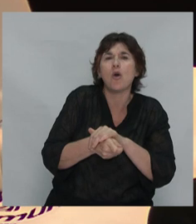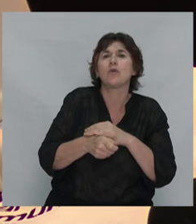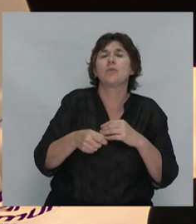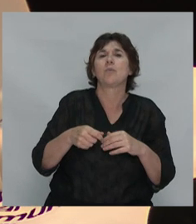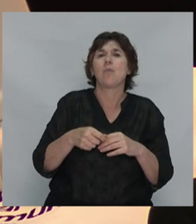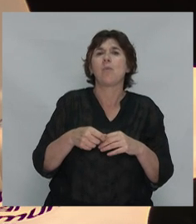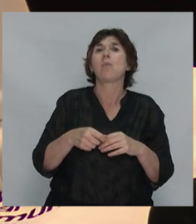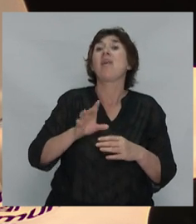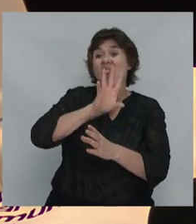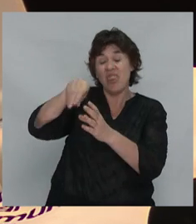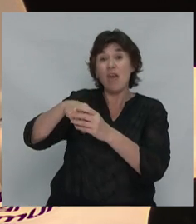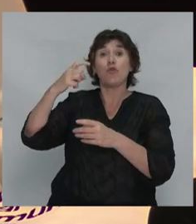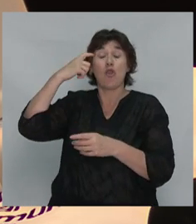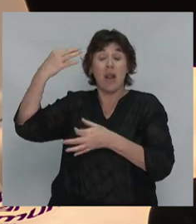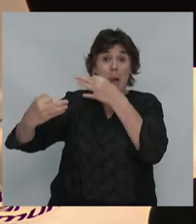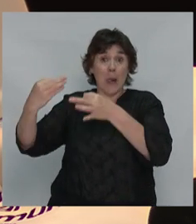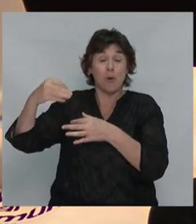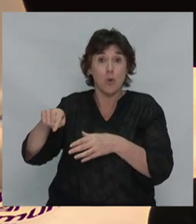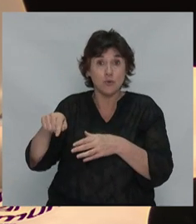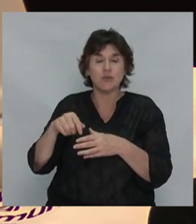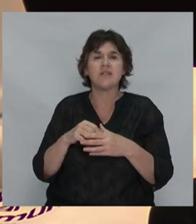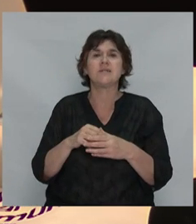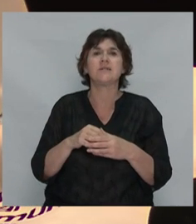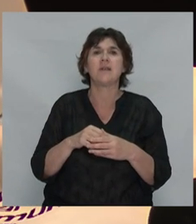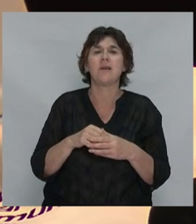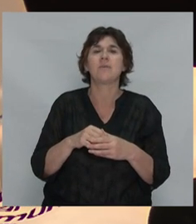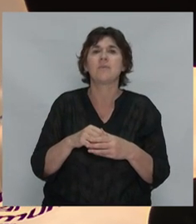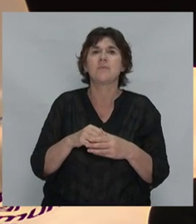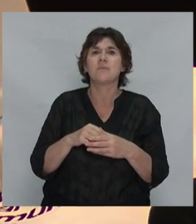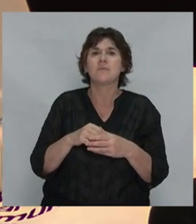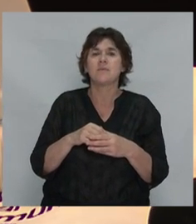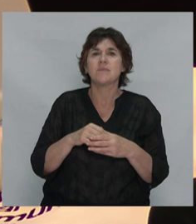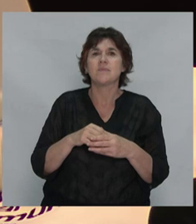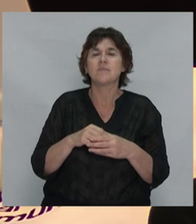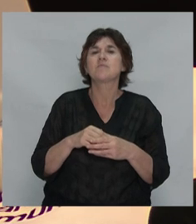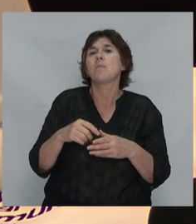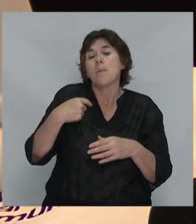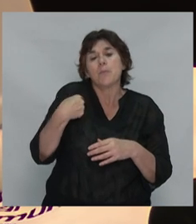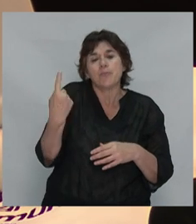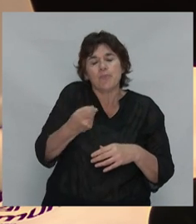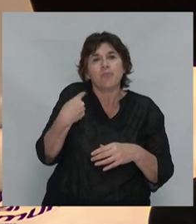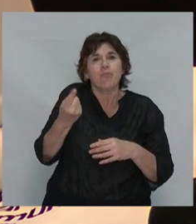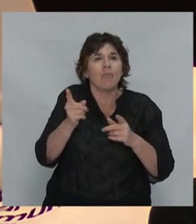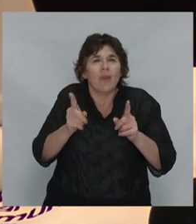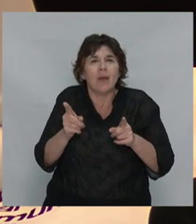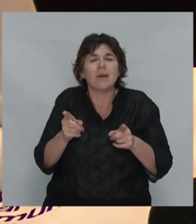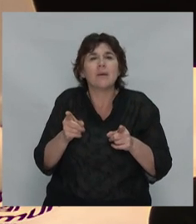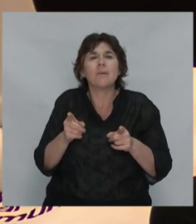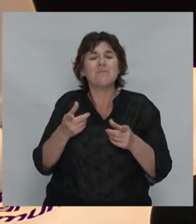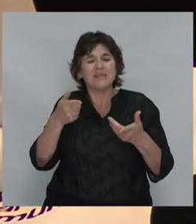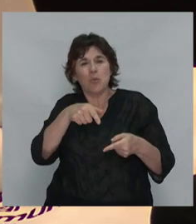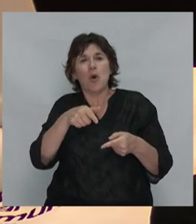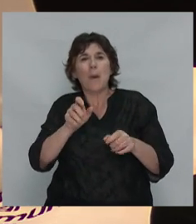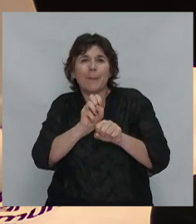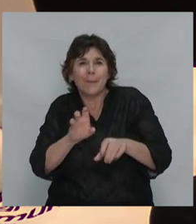considerado en términos simbólicos en contra de nosotros mismos como un mal que conmociona las democracias pero no es